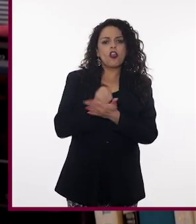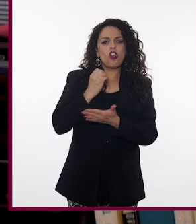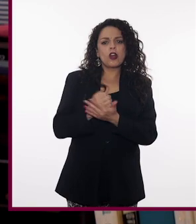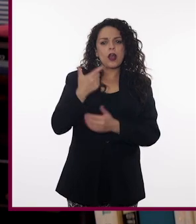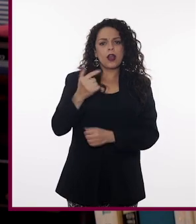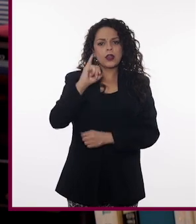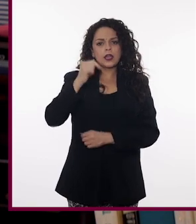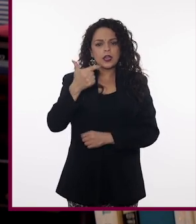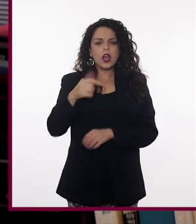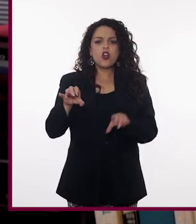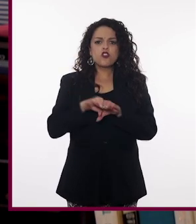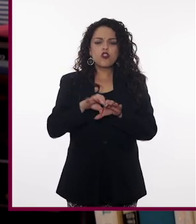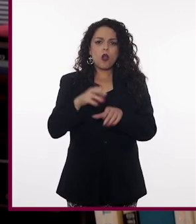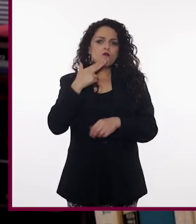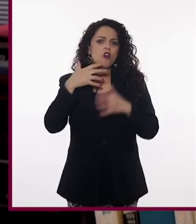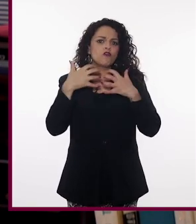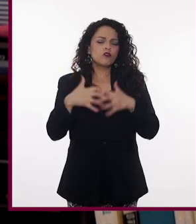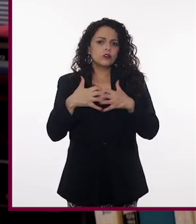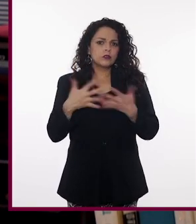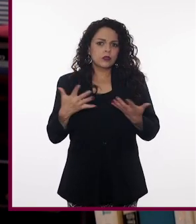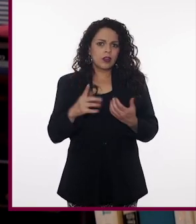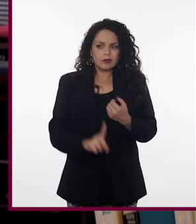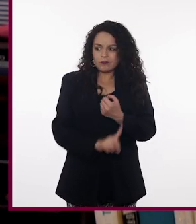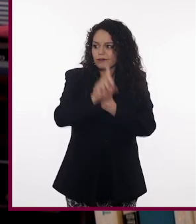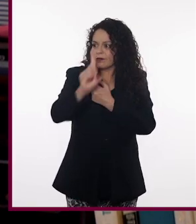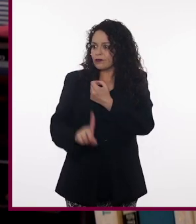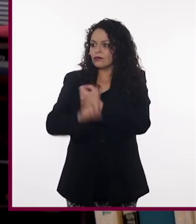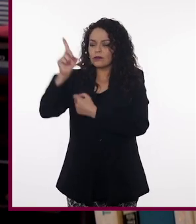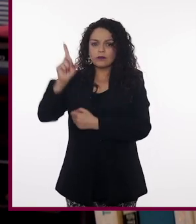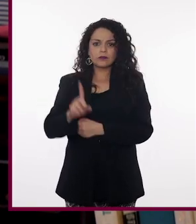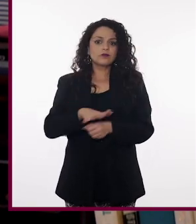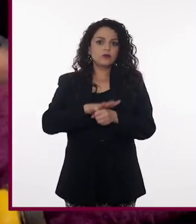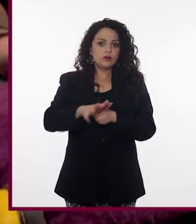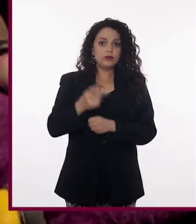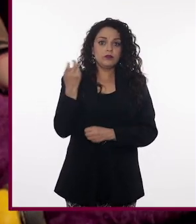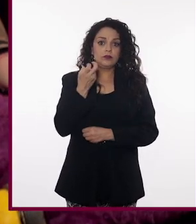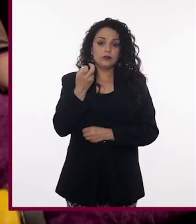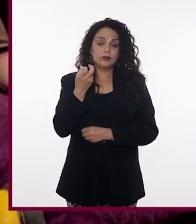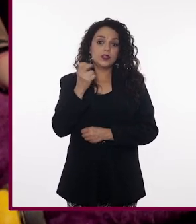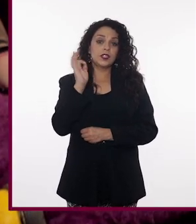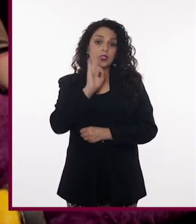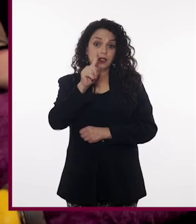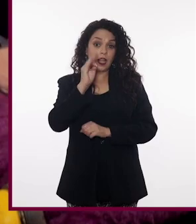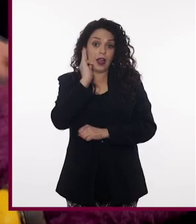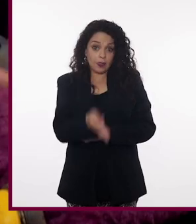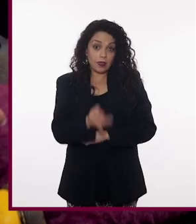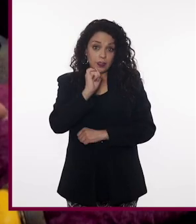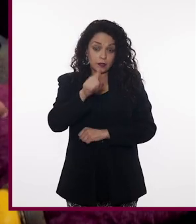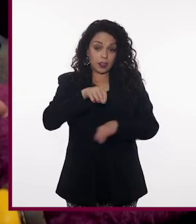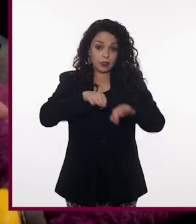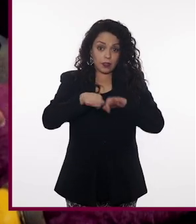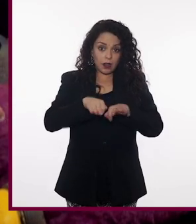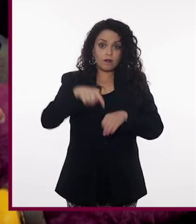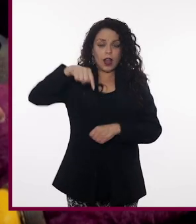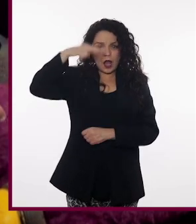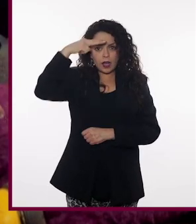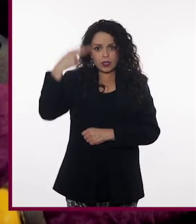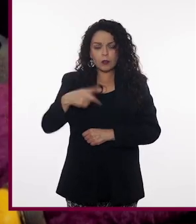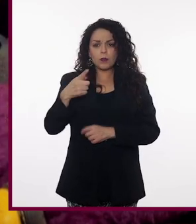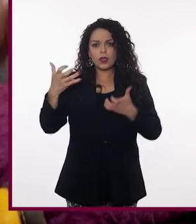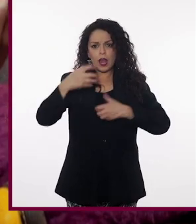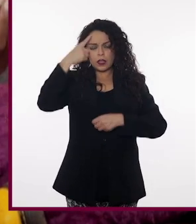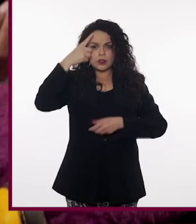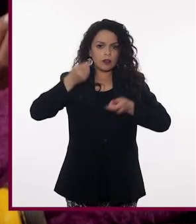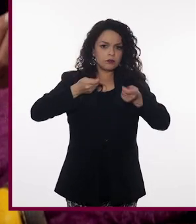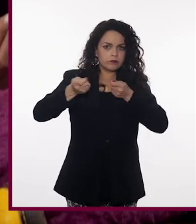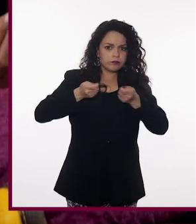cómo funciona, a qué dificultades te enfrentas si le entras a estos empleos, qué se está haciendo en México para regularlos, o más bien,